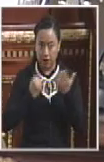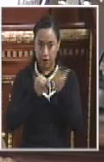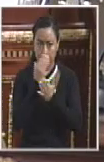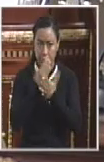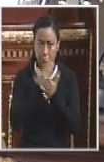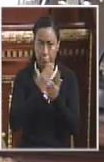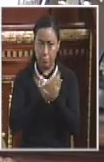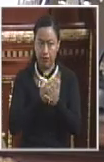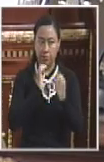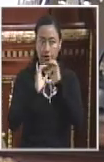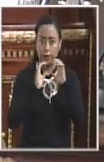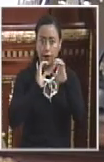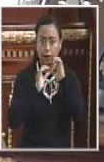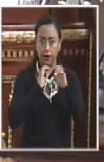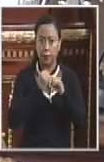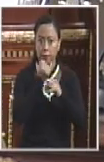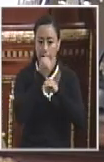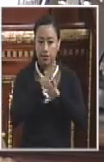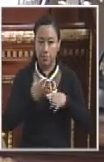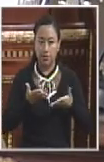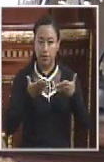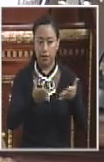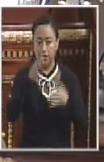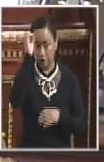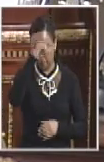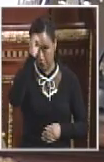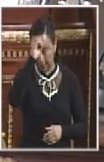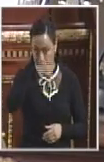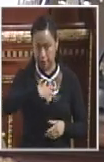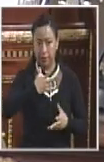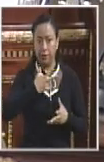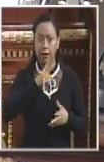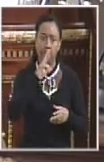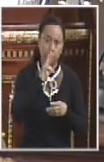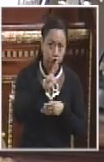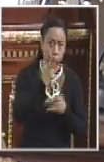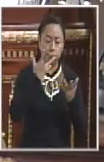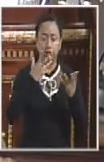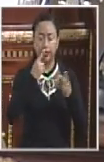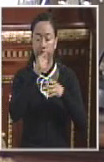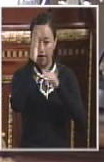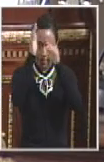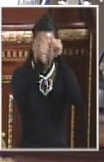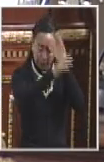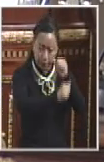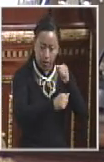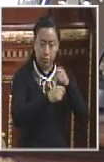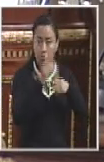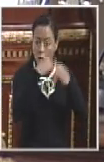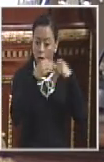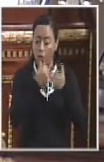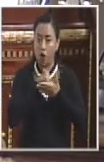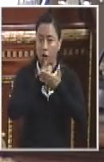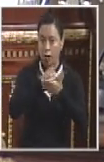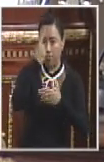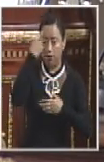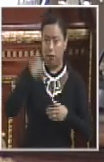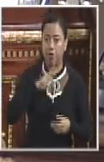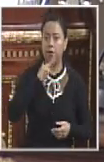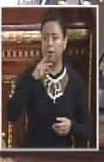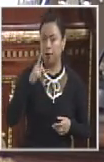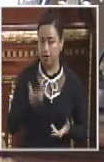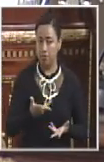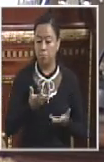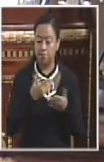dictámenes, comunicaciones, informes, opiniones, resoluciones y acuerdos que contribuyan al mejor y más